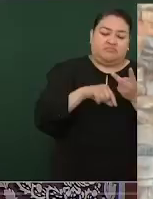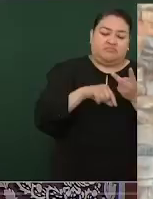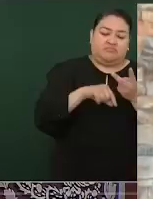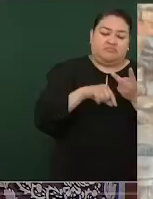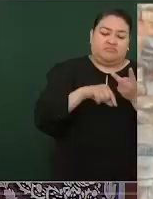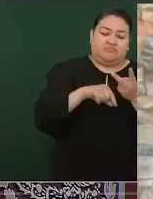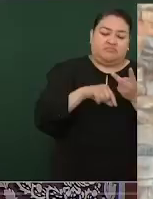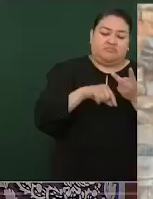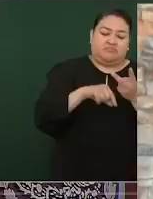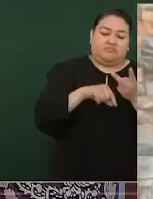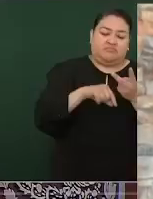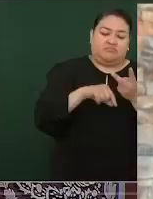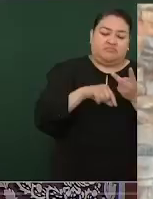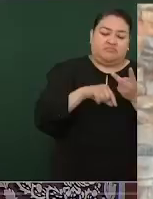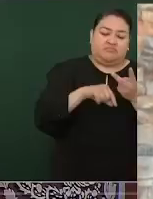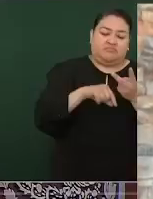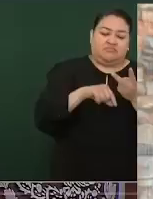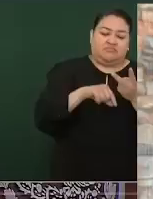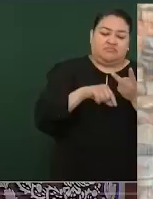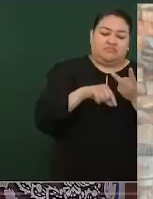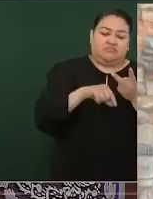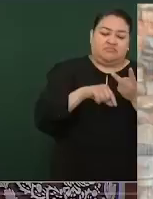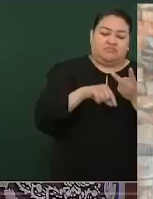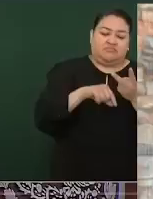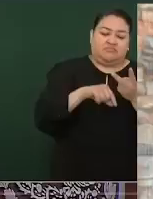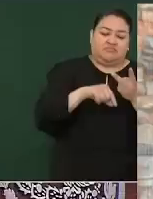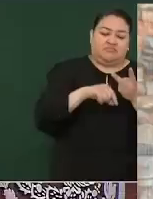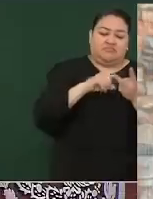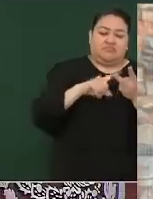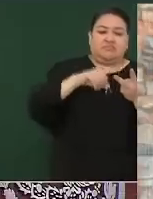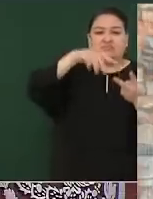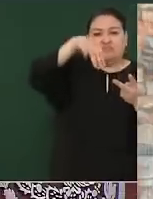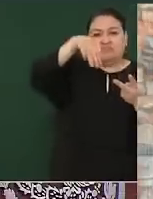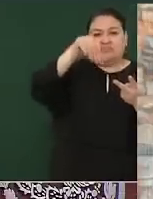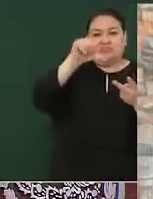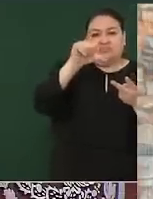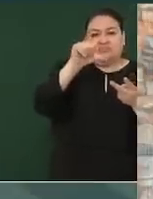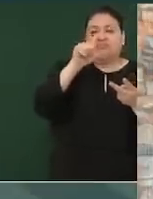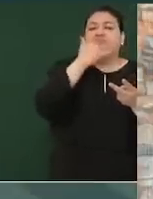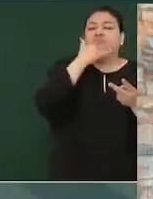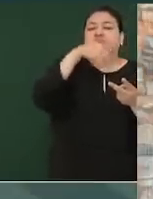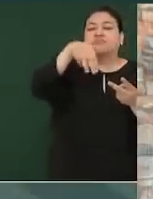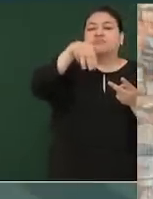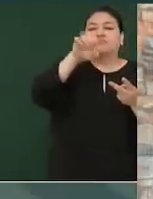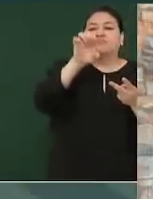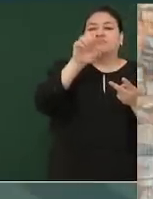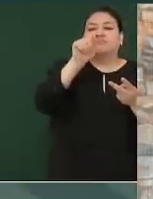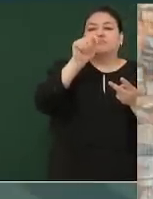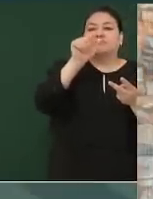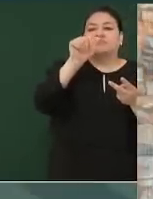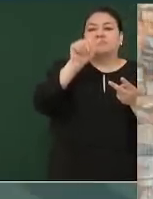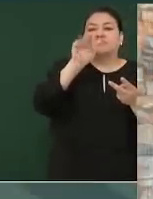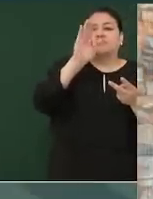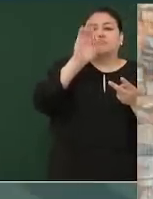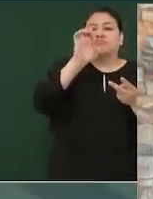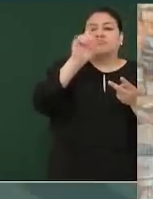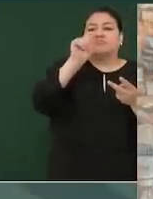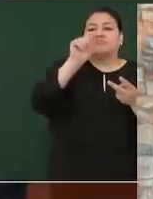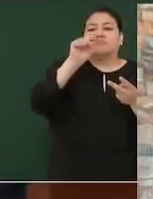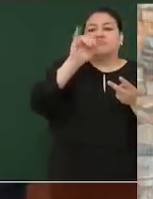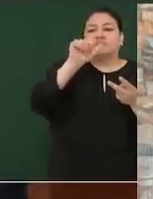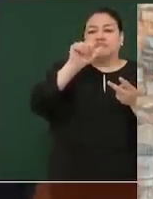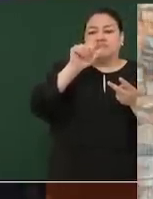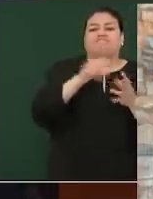o algo sigamos escuchando chingado deja tu like a groso modo lo que se va a hacer ya después